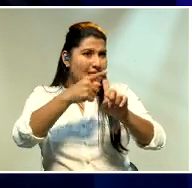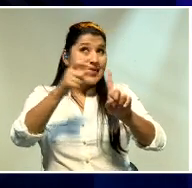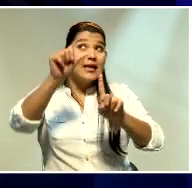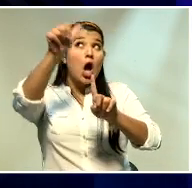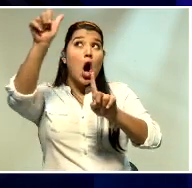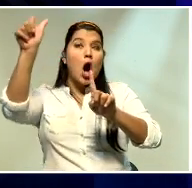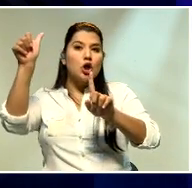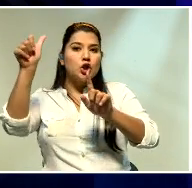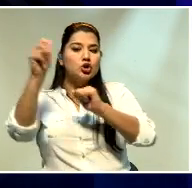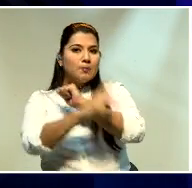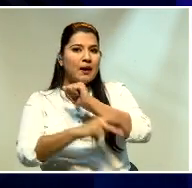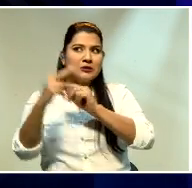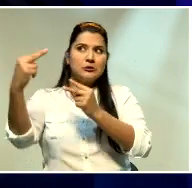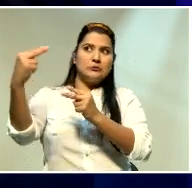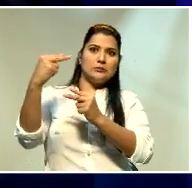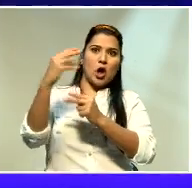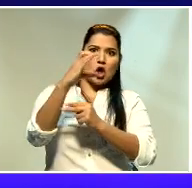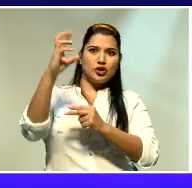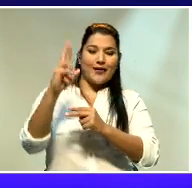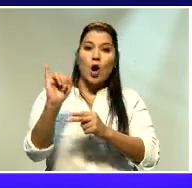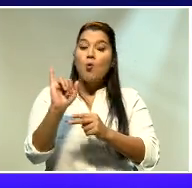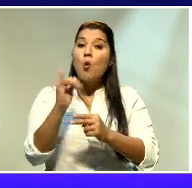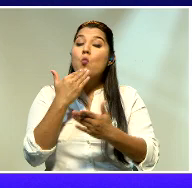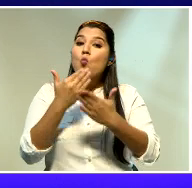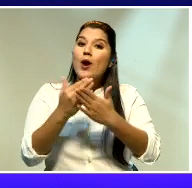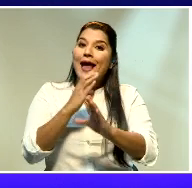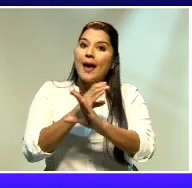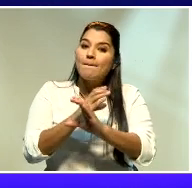ejemplo en conservación. Sin embargo,